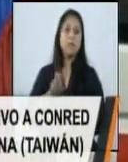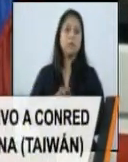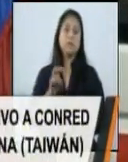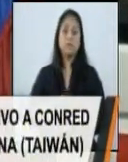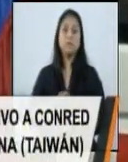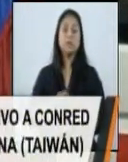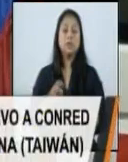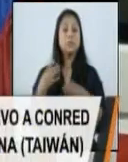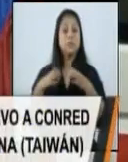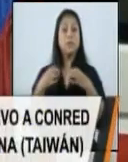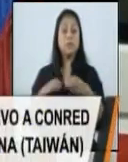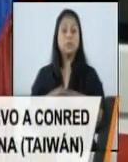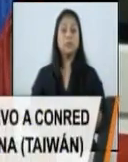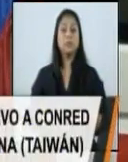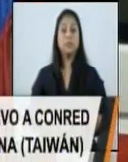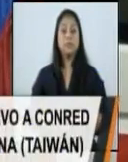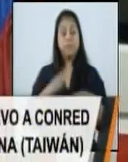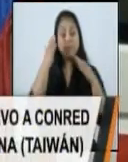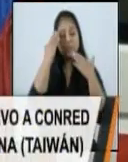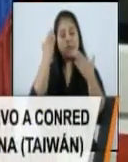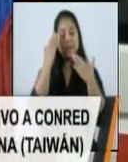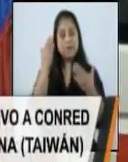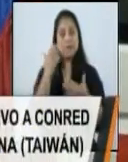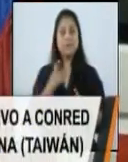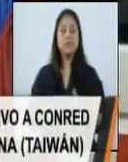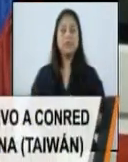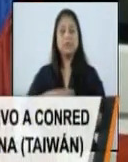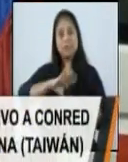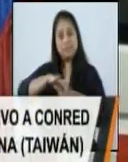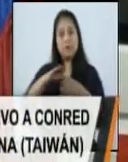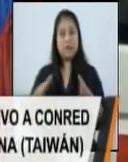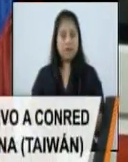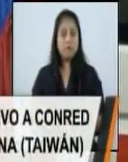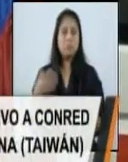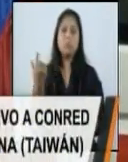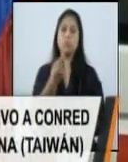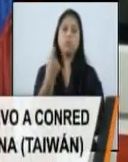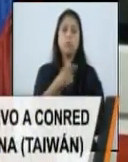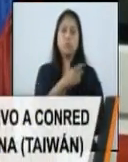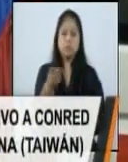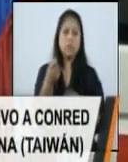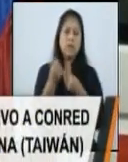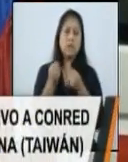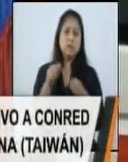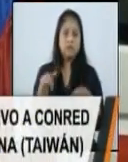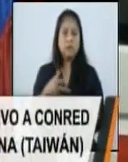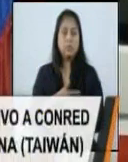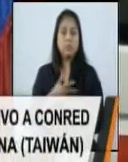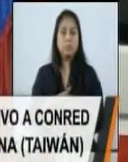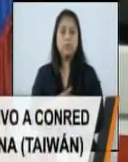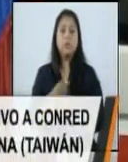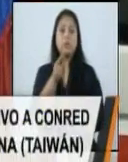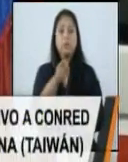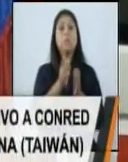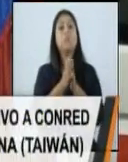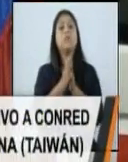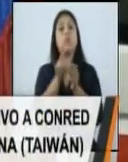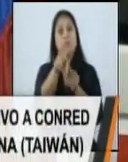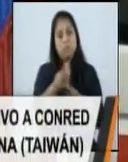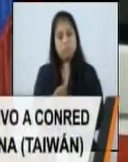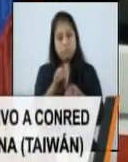necesidades y emergencias. Gracias, señor embajador, por todo lo que hacen por Guatemala. Trasládele a la